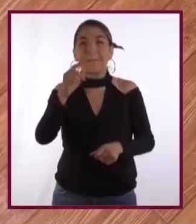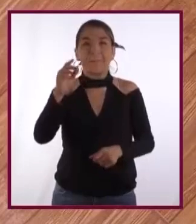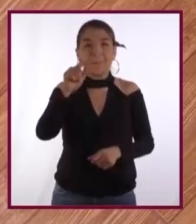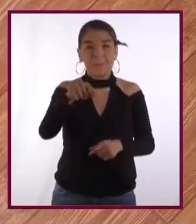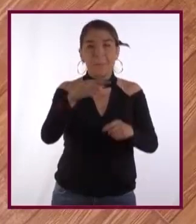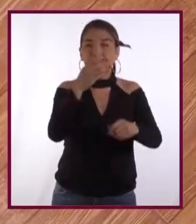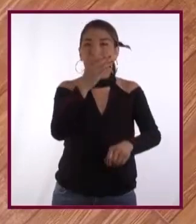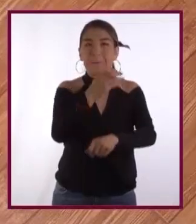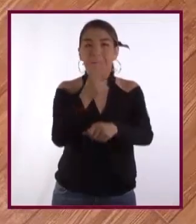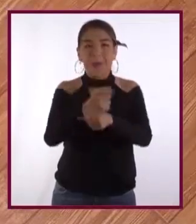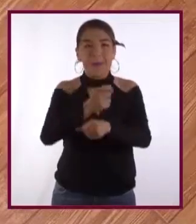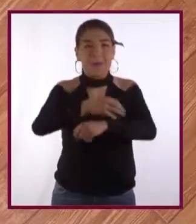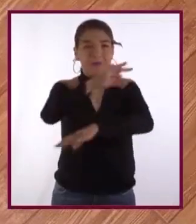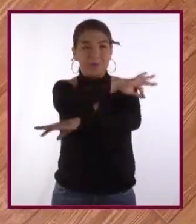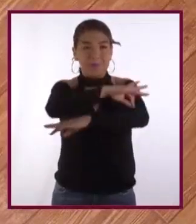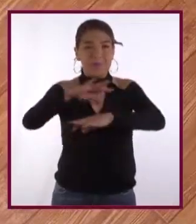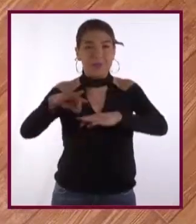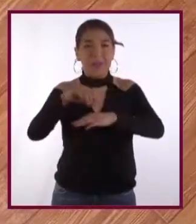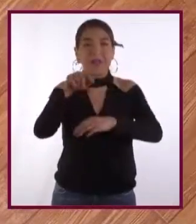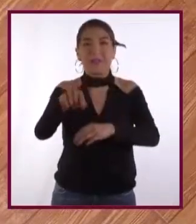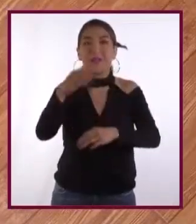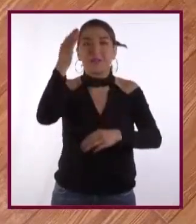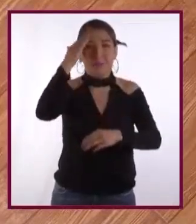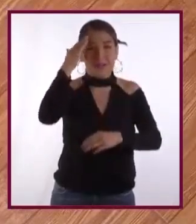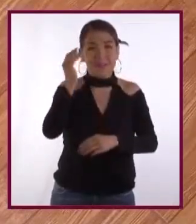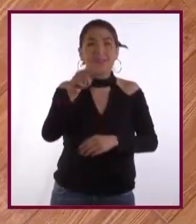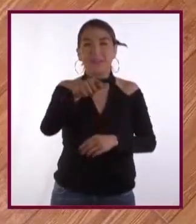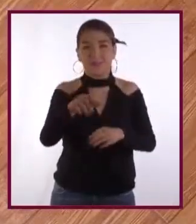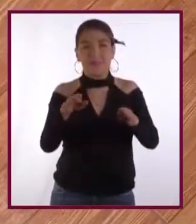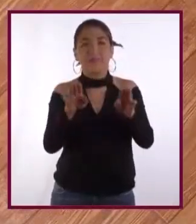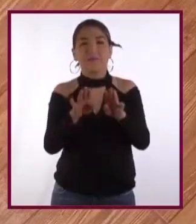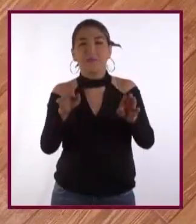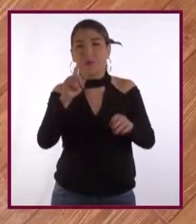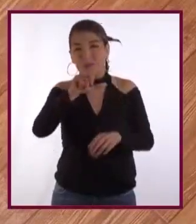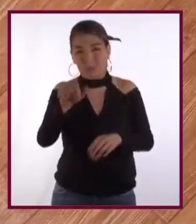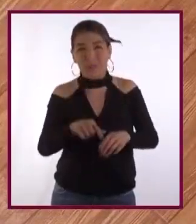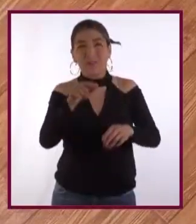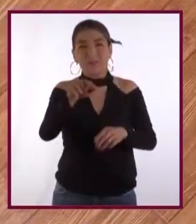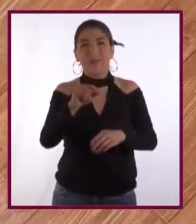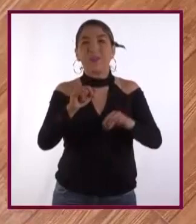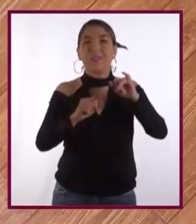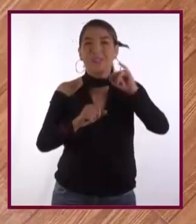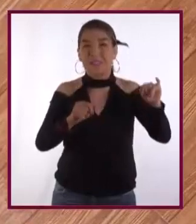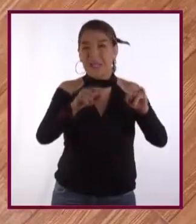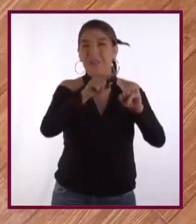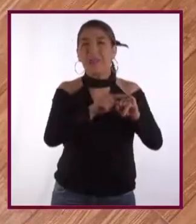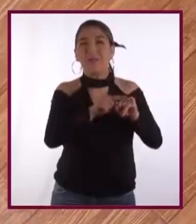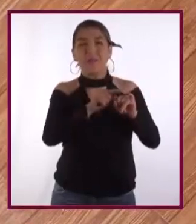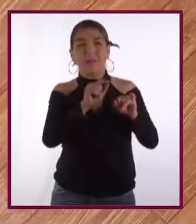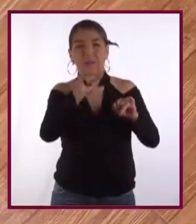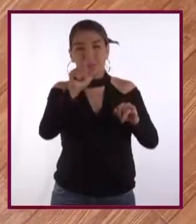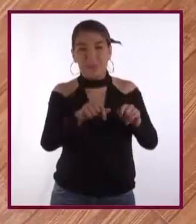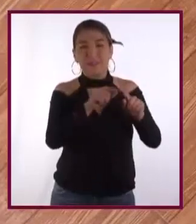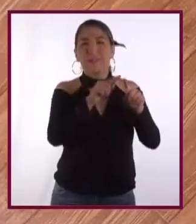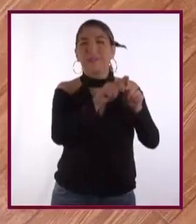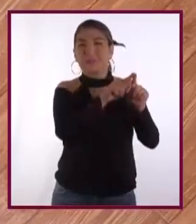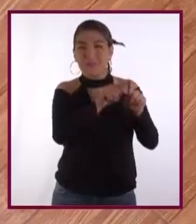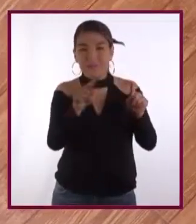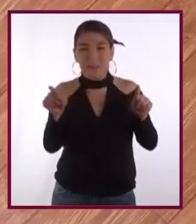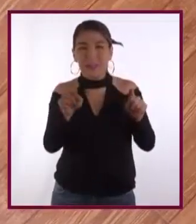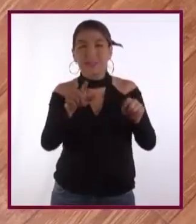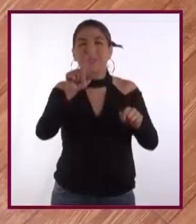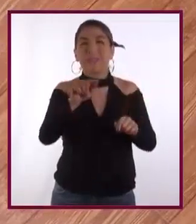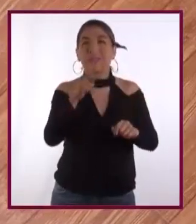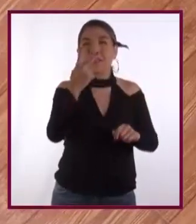la línea base de la flecha colocamos el centro de nuestro transportador en el extremo izquierdo de la línea.